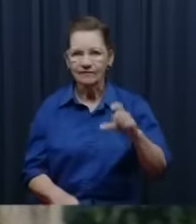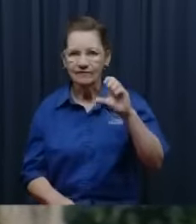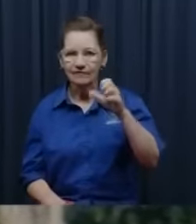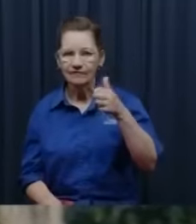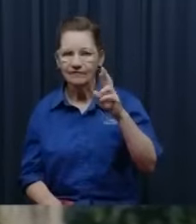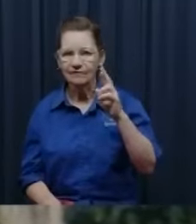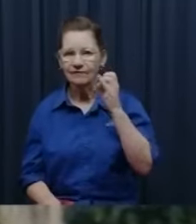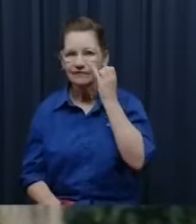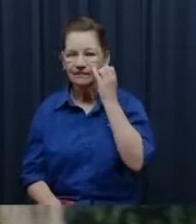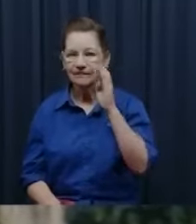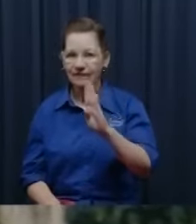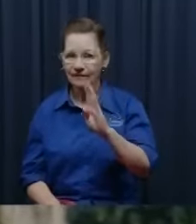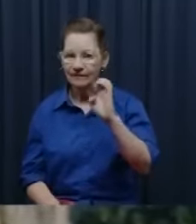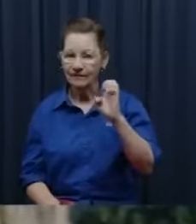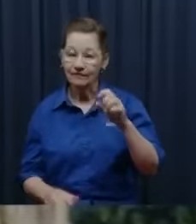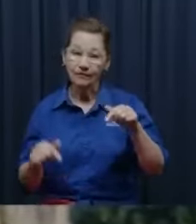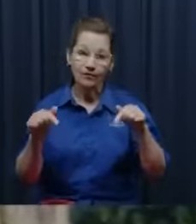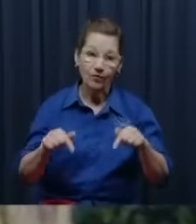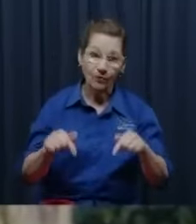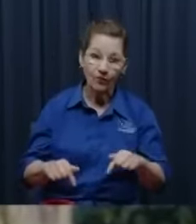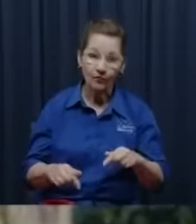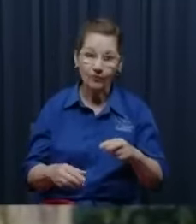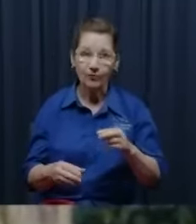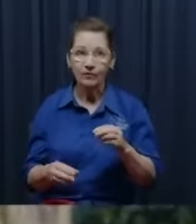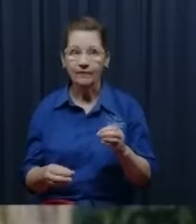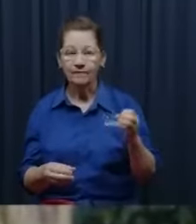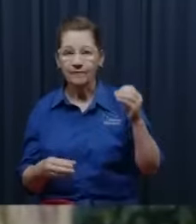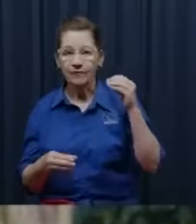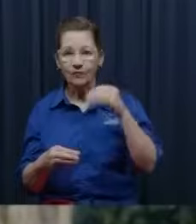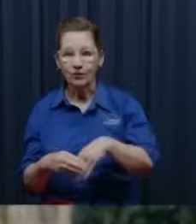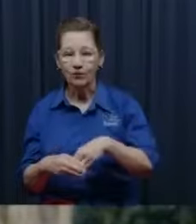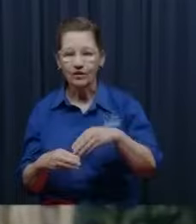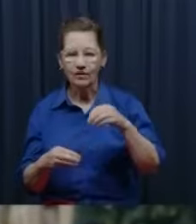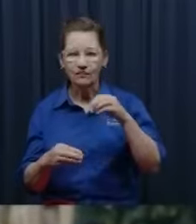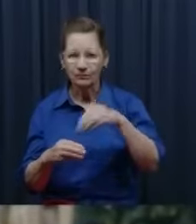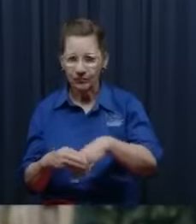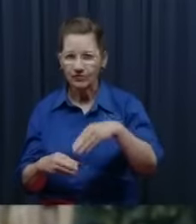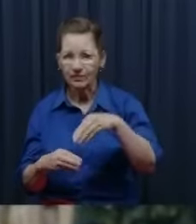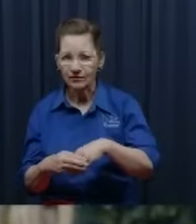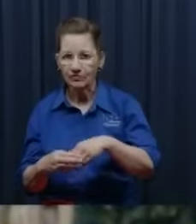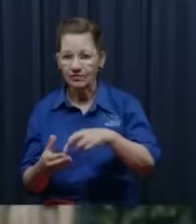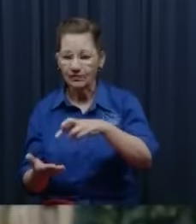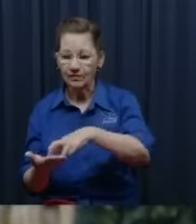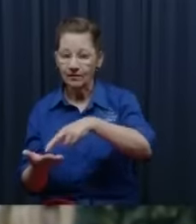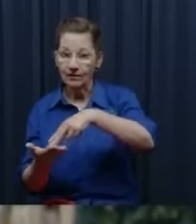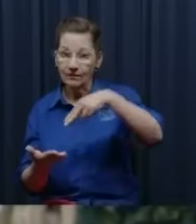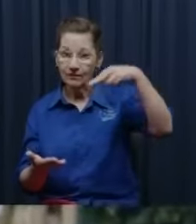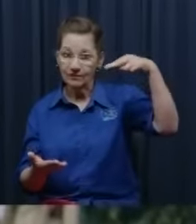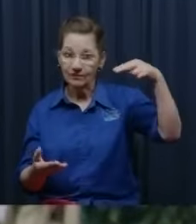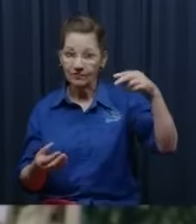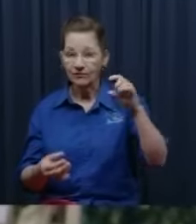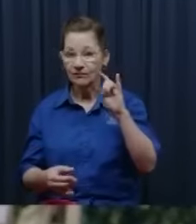votación en las Naciones Unidas y en esa votación de las Naciones Unidas